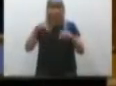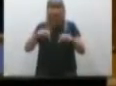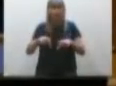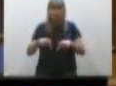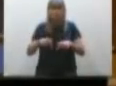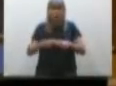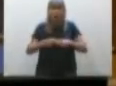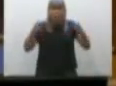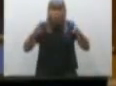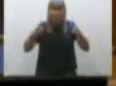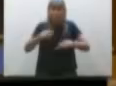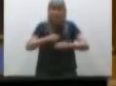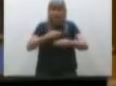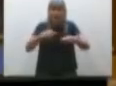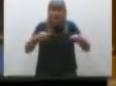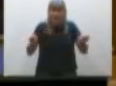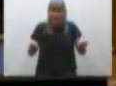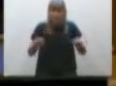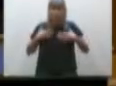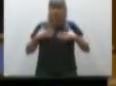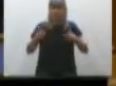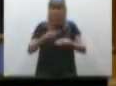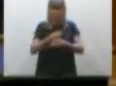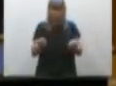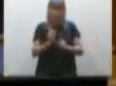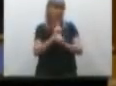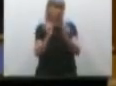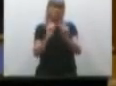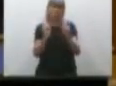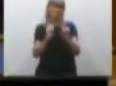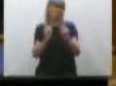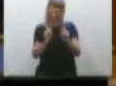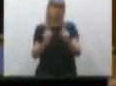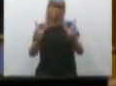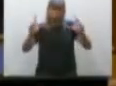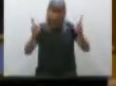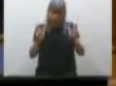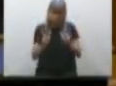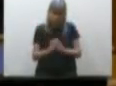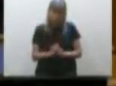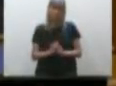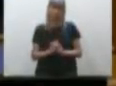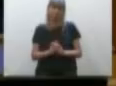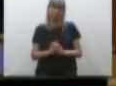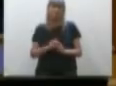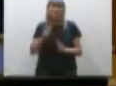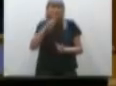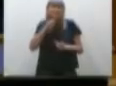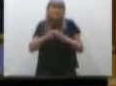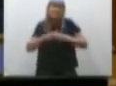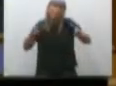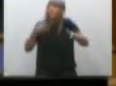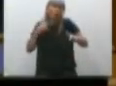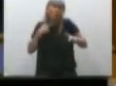un sector de la sociedad que piensa distinto y que respeto obviamente no estoy a favor del aborto lo aclaro pero sí entiendo que